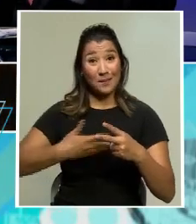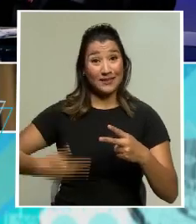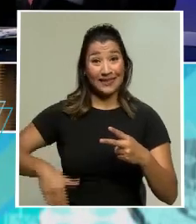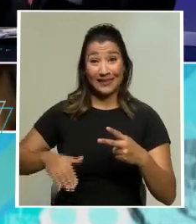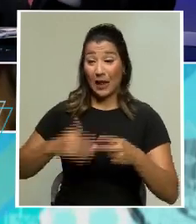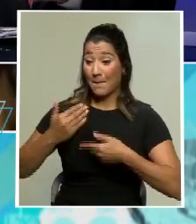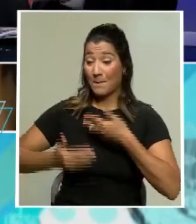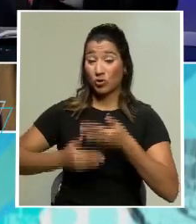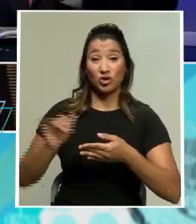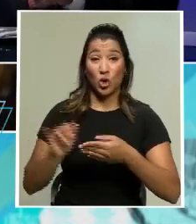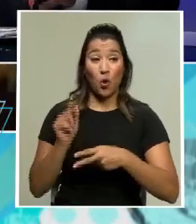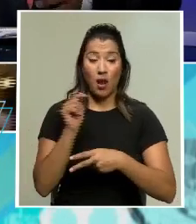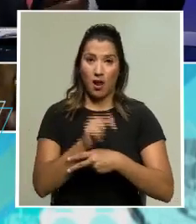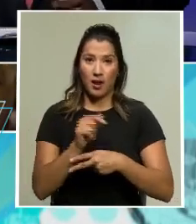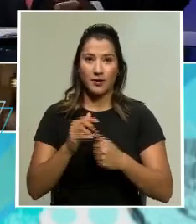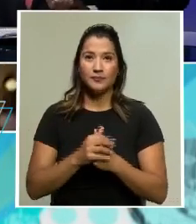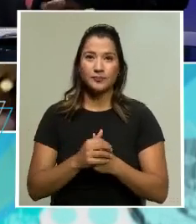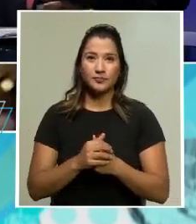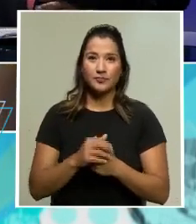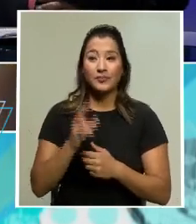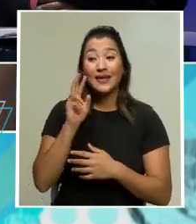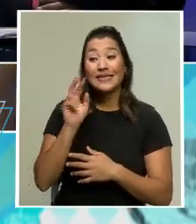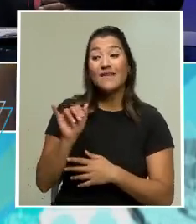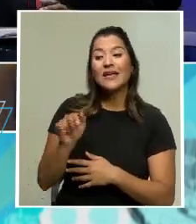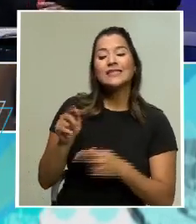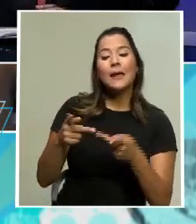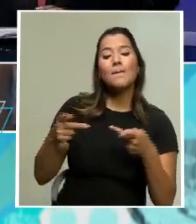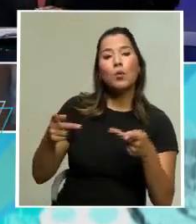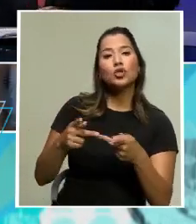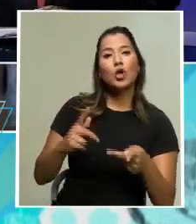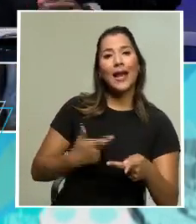como una catapulta para la presidencia.